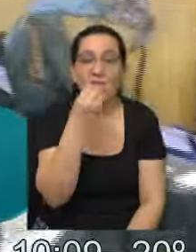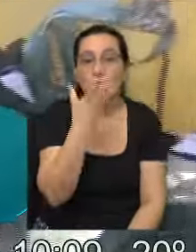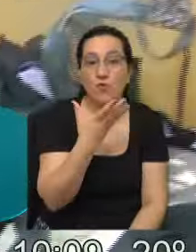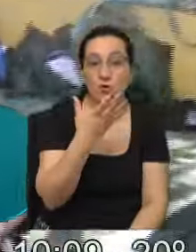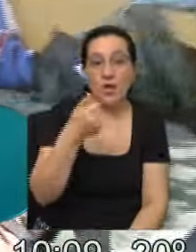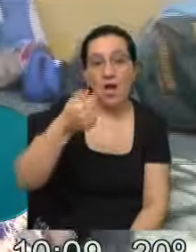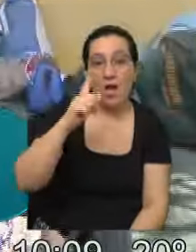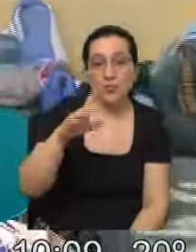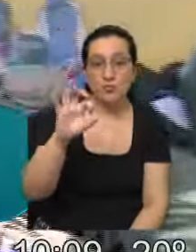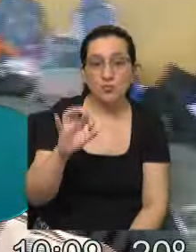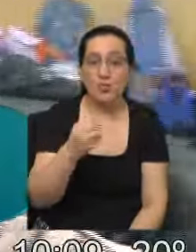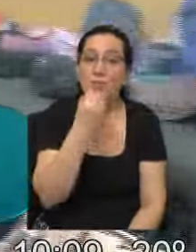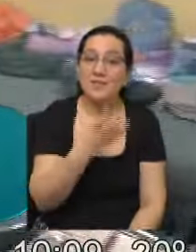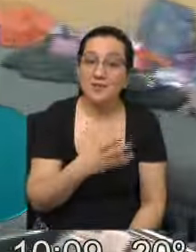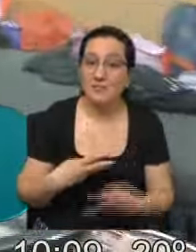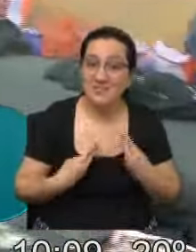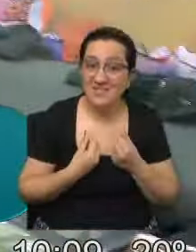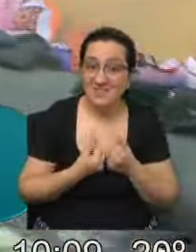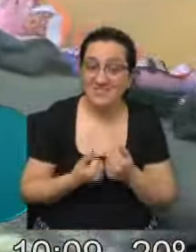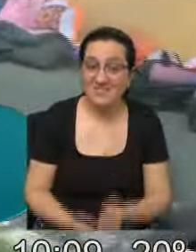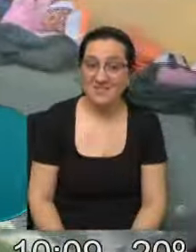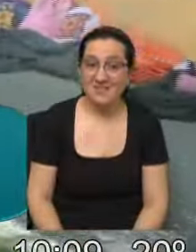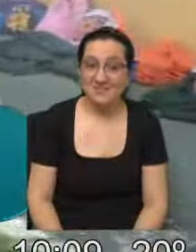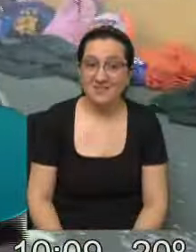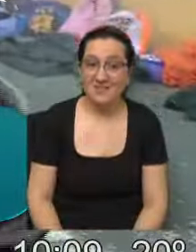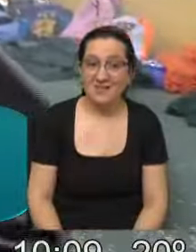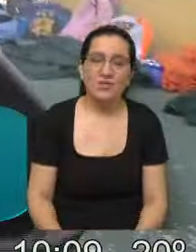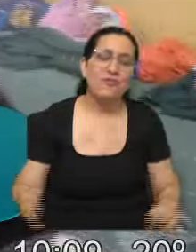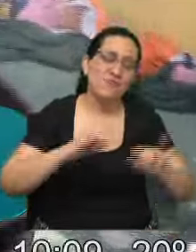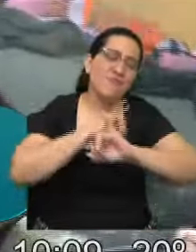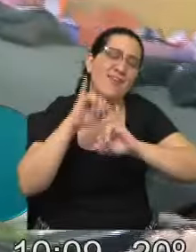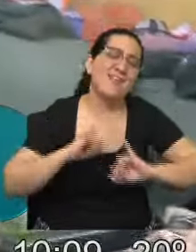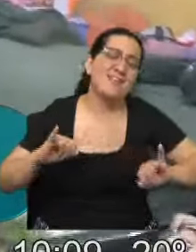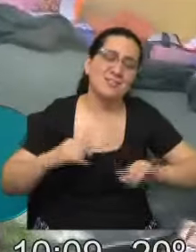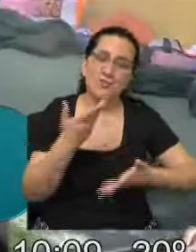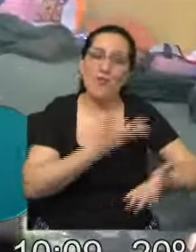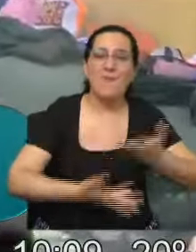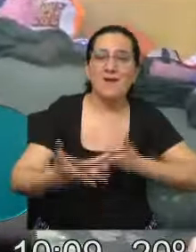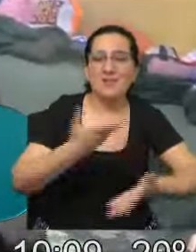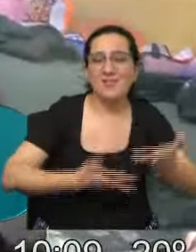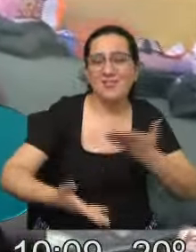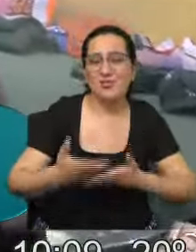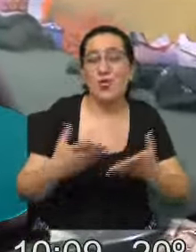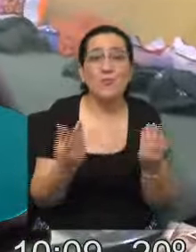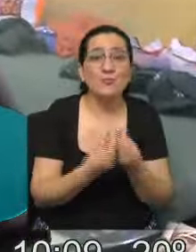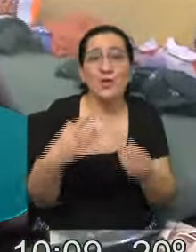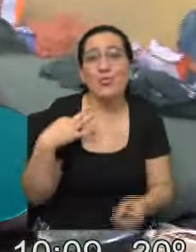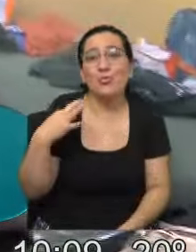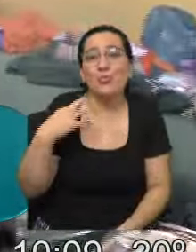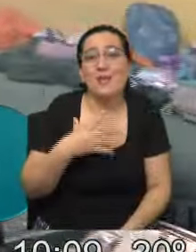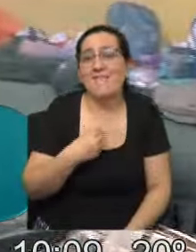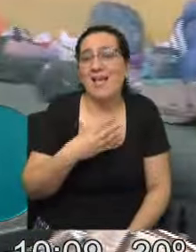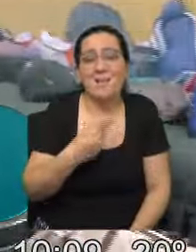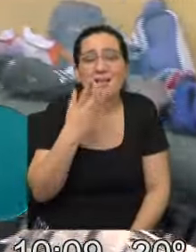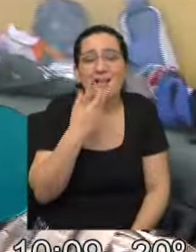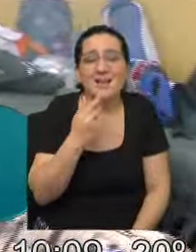abrazan desde estudio Bueno cómo estás cóm Te sent muy feliz muy feliz de estar acá Compartiendo con tanta técnica Blanca me encanta